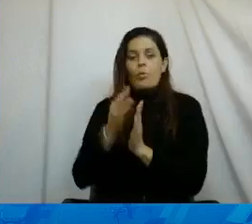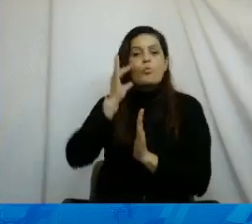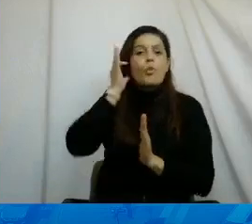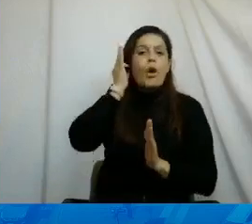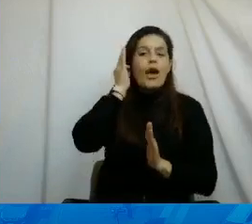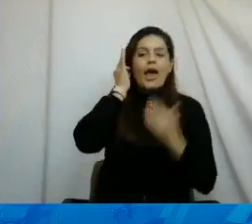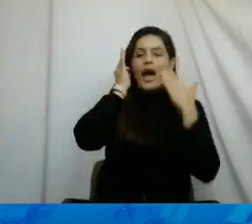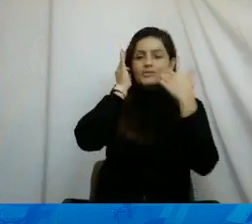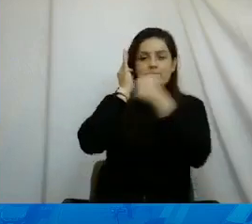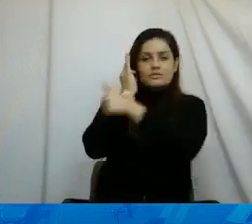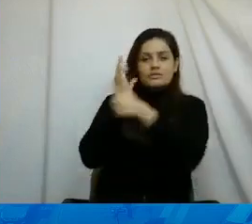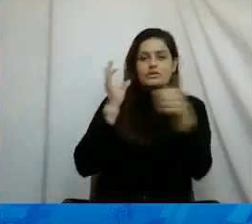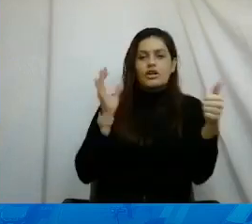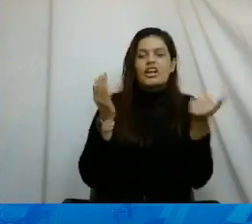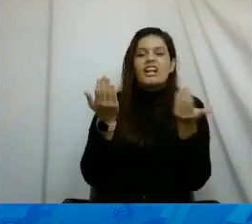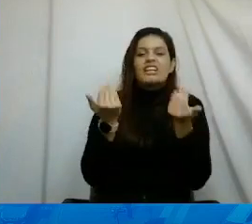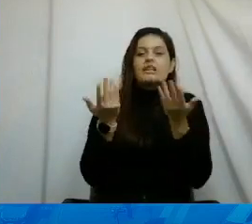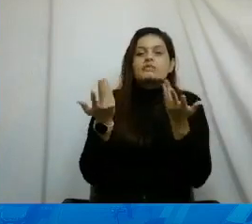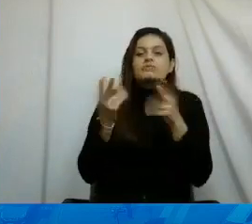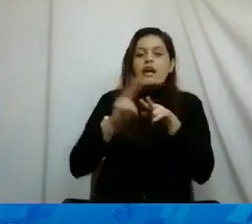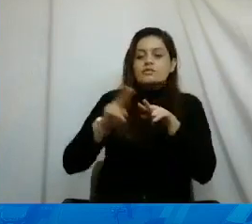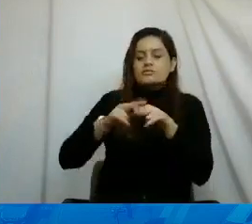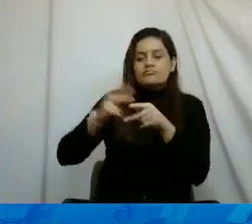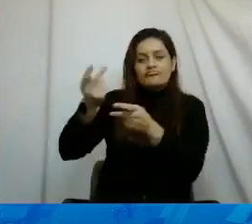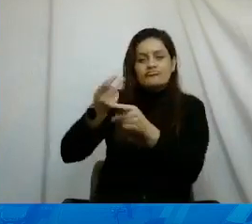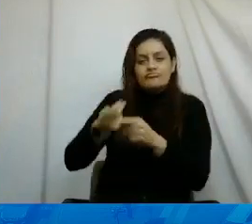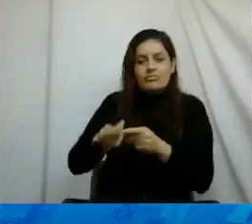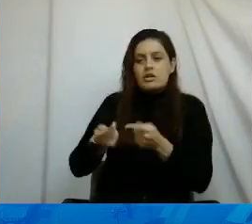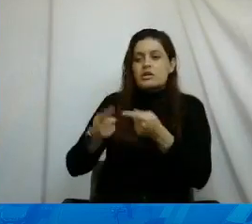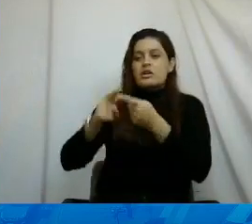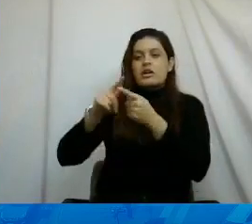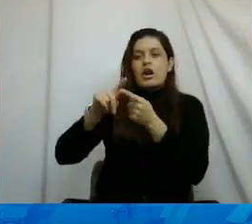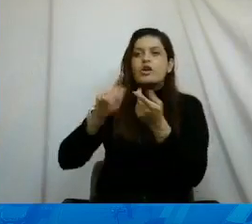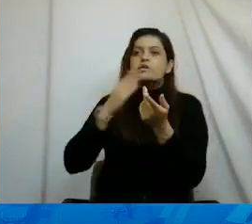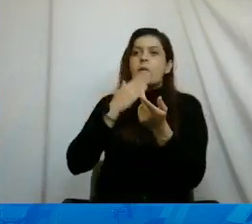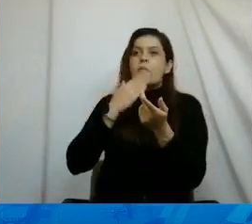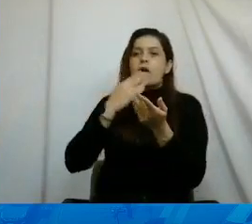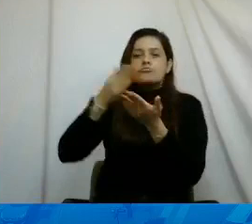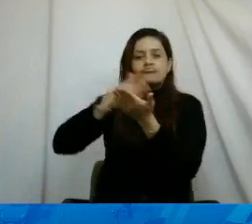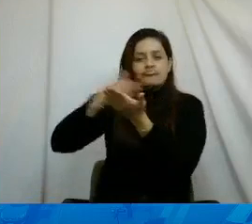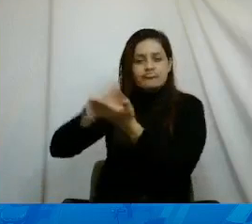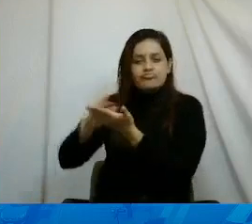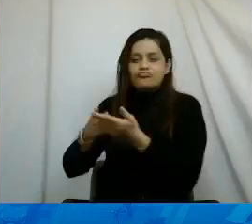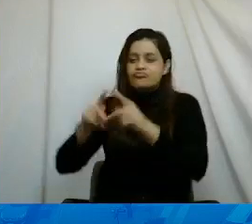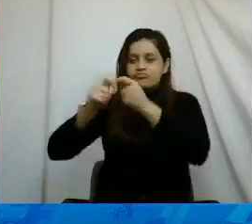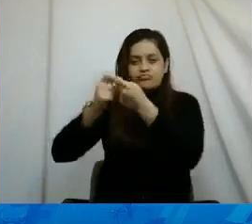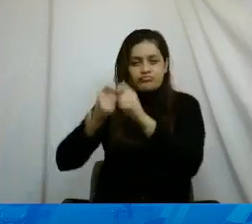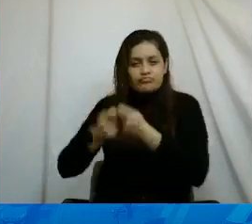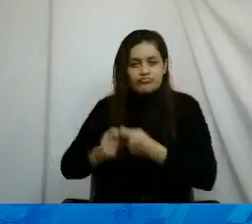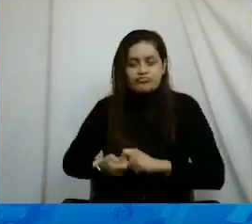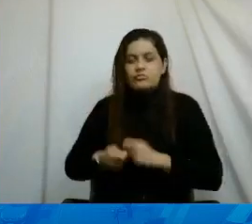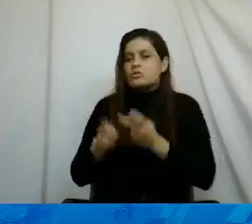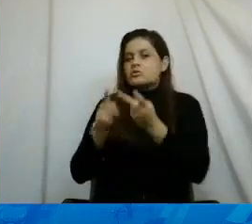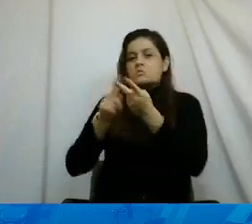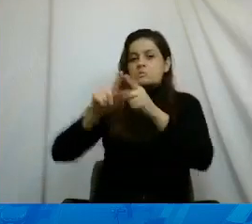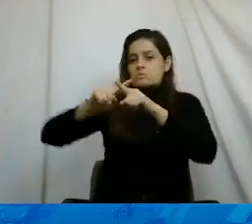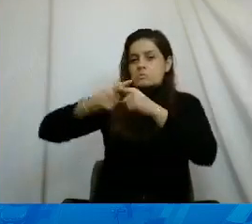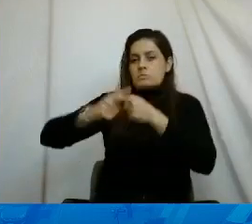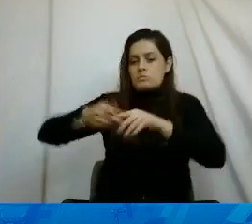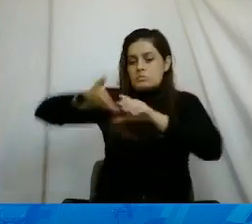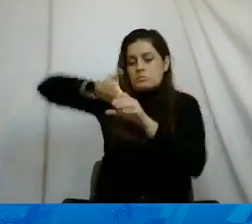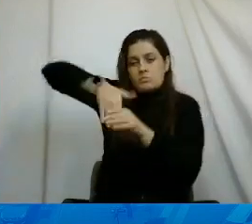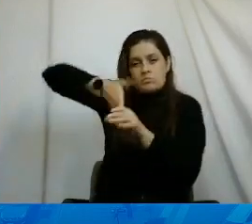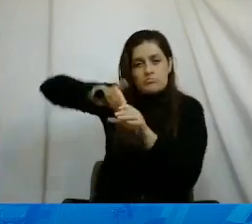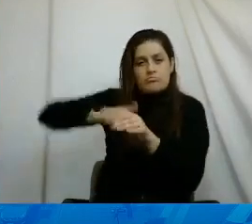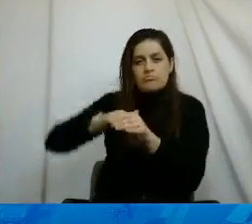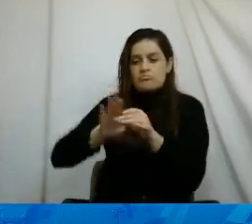y que tiene que ver con artesanías, tienen tejedoras, alfareras, etcétera. Y tal como le dije en